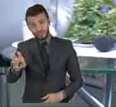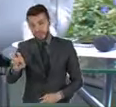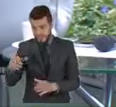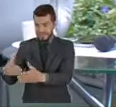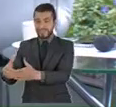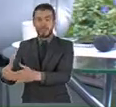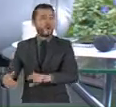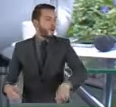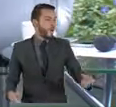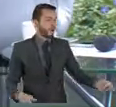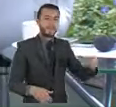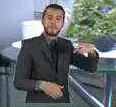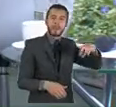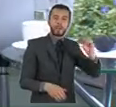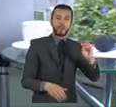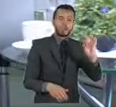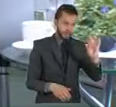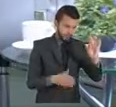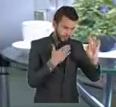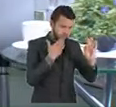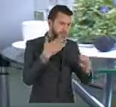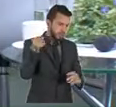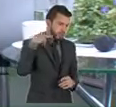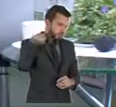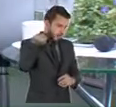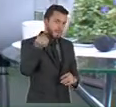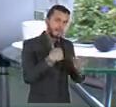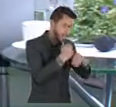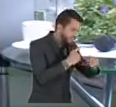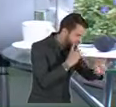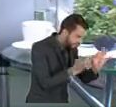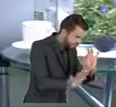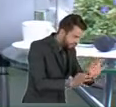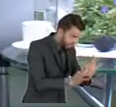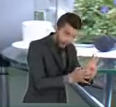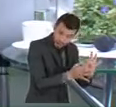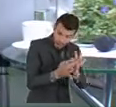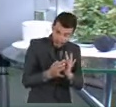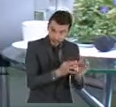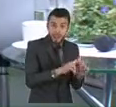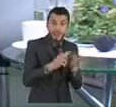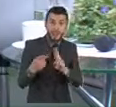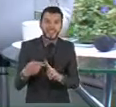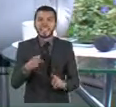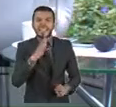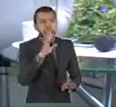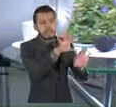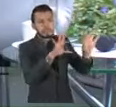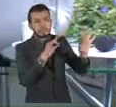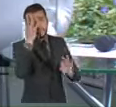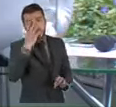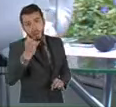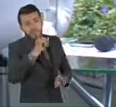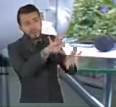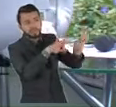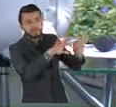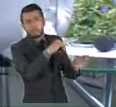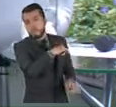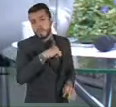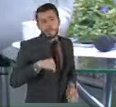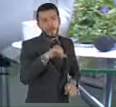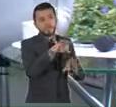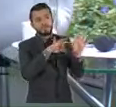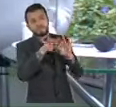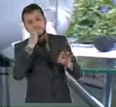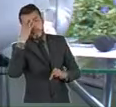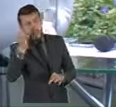POT, que ya lleva desde noviembre del año pasado trabajando, que reúne a la academia, al sector privado, al sector académico